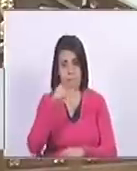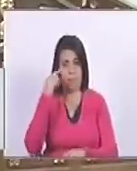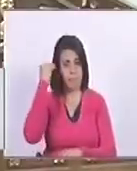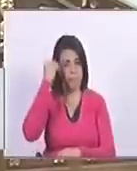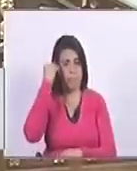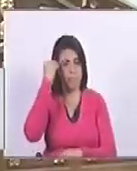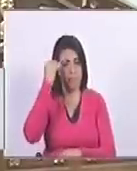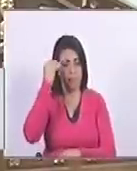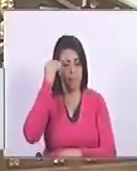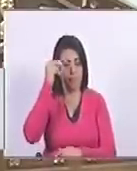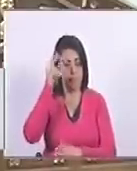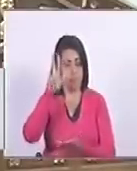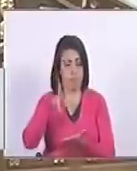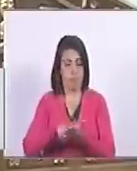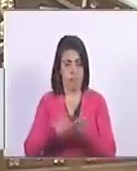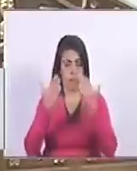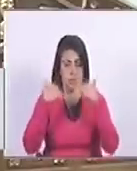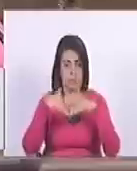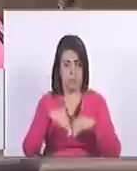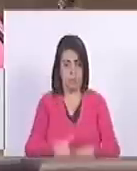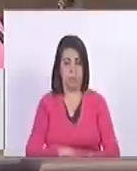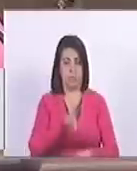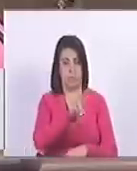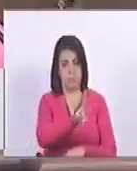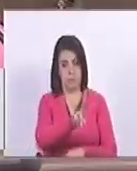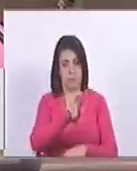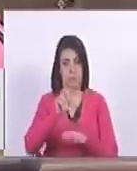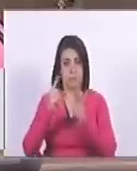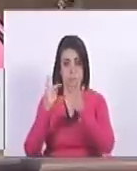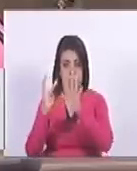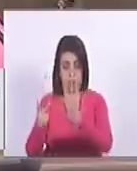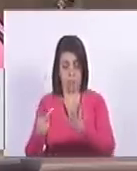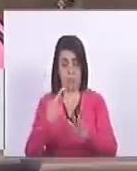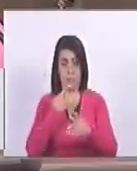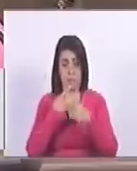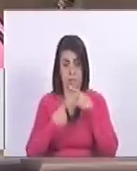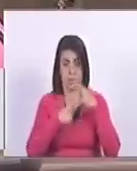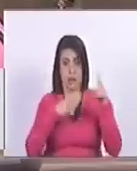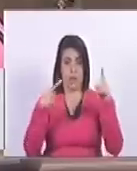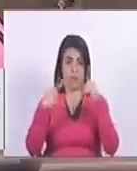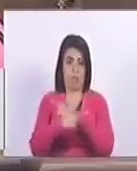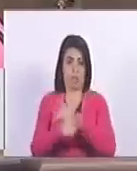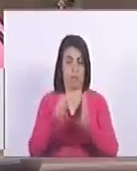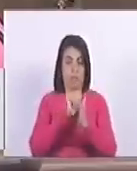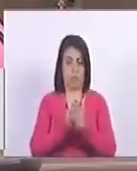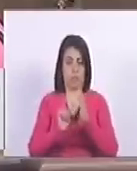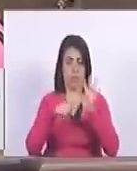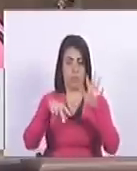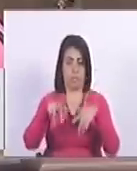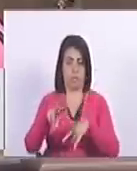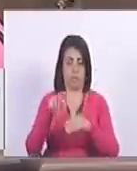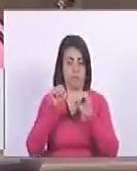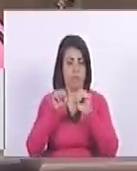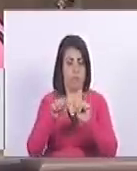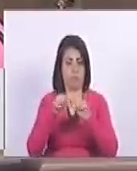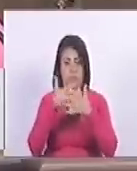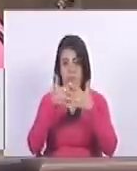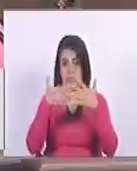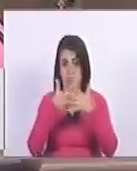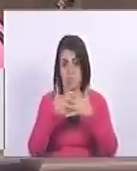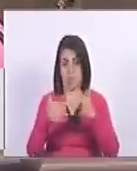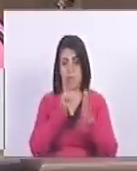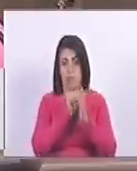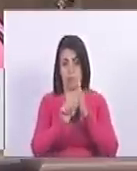epígrafe. Aprobado. Siguiente. 27º. Se propone modificar el artículo 12, el cual queda redactado en los